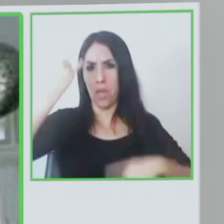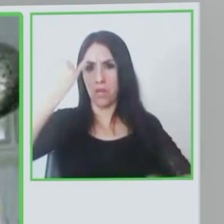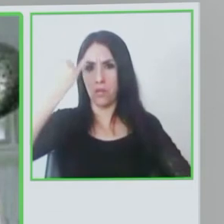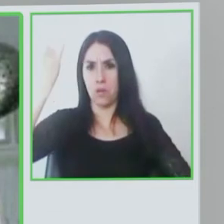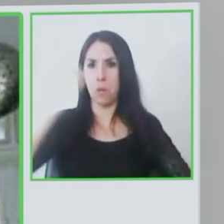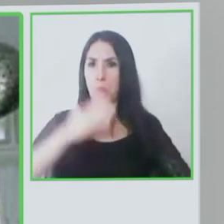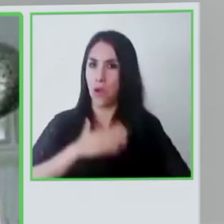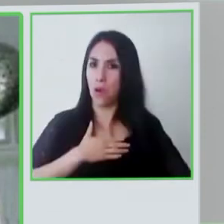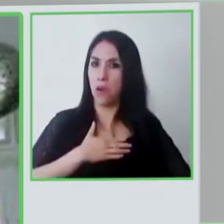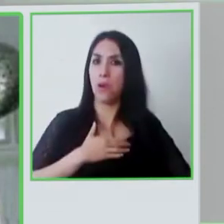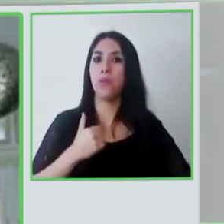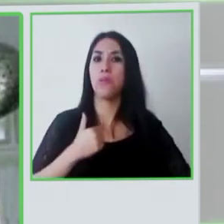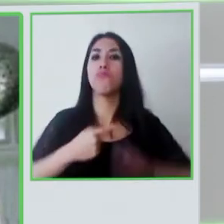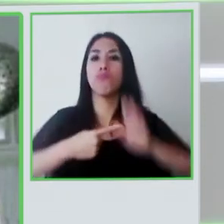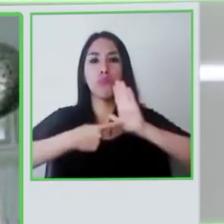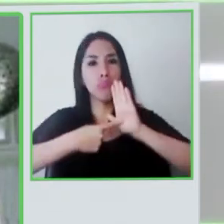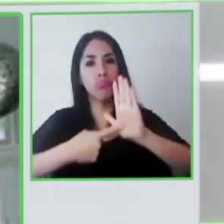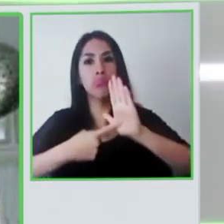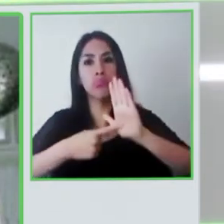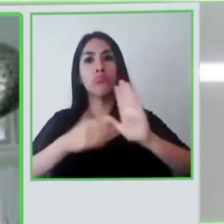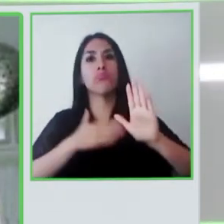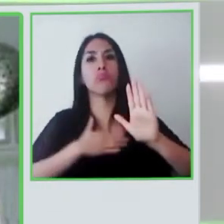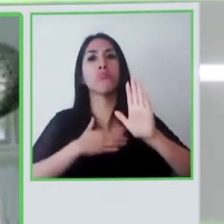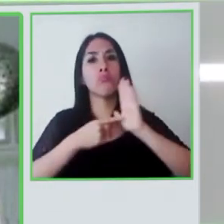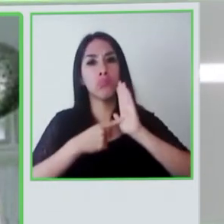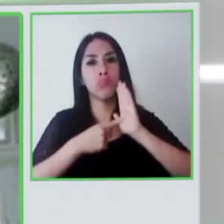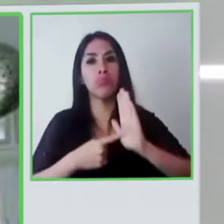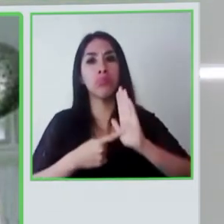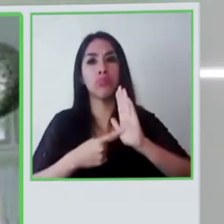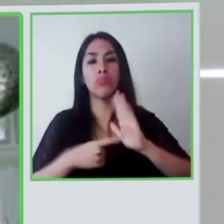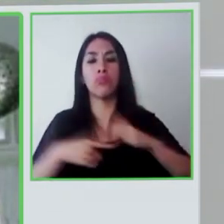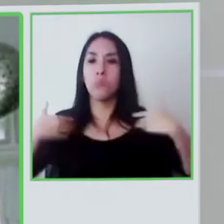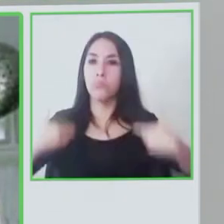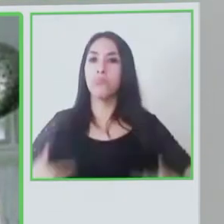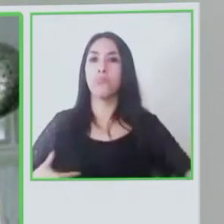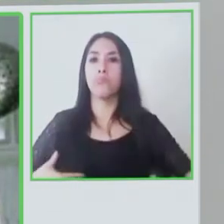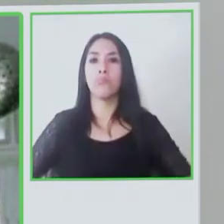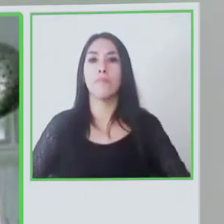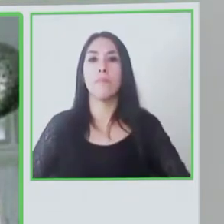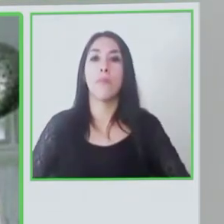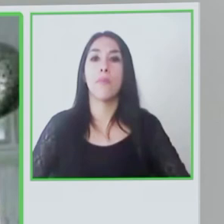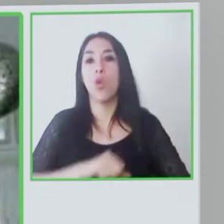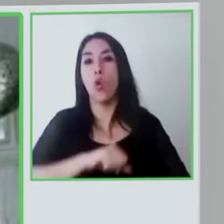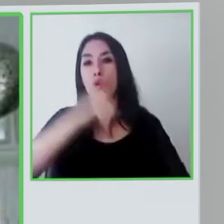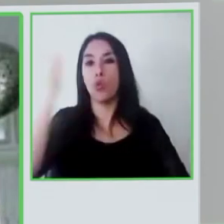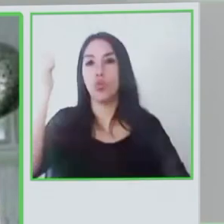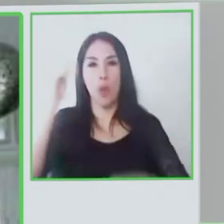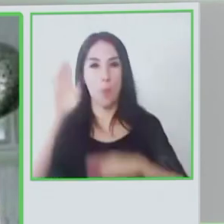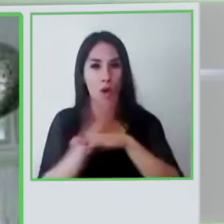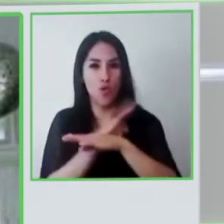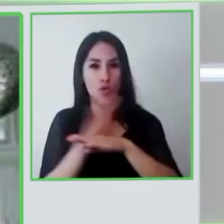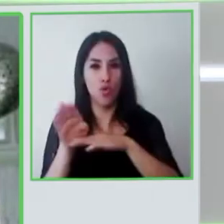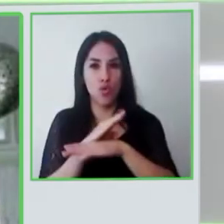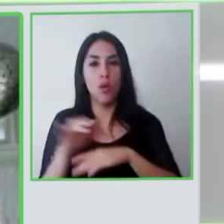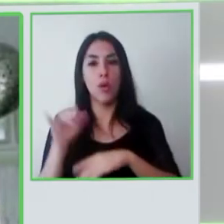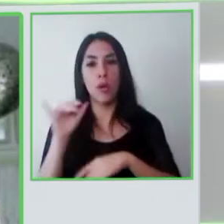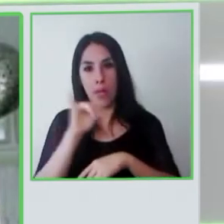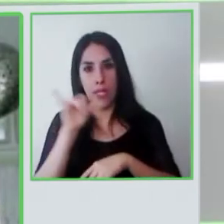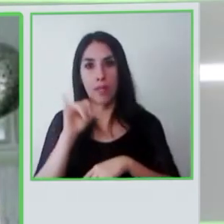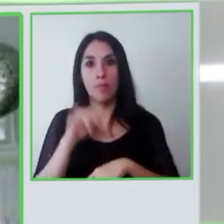campaña se llama este soy yo de hecho hay otras empresas que han creado empresas de